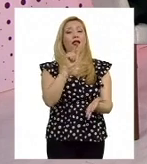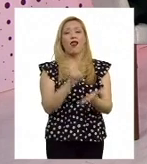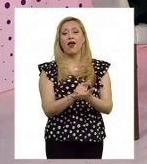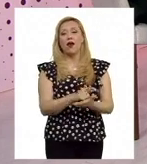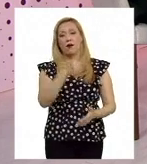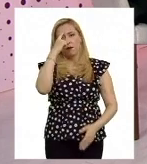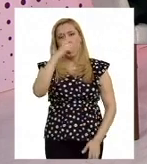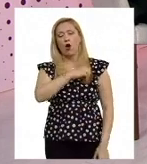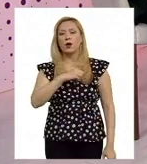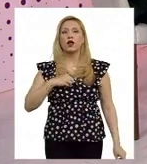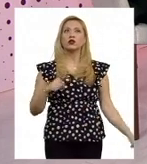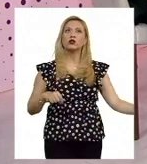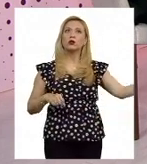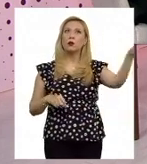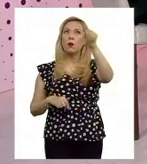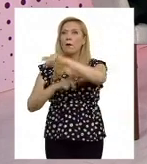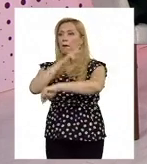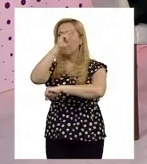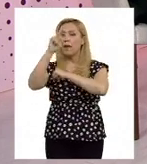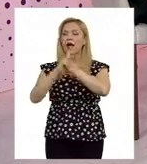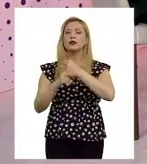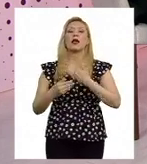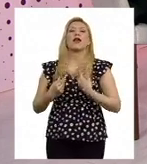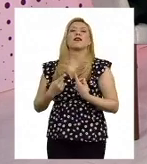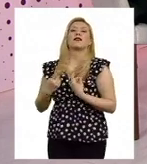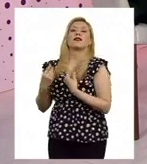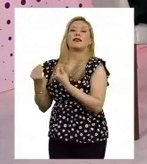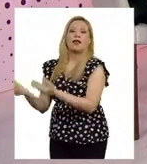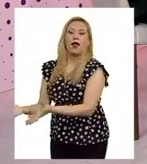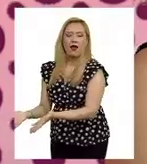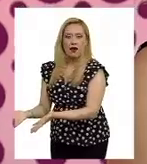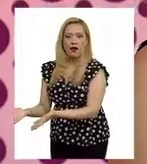los estados de brindarles una